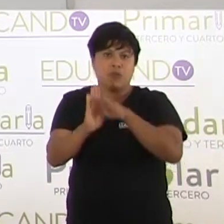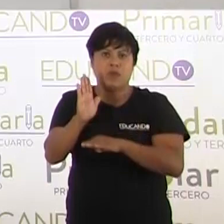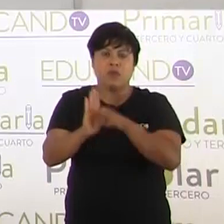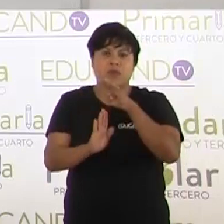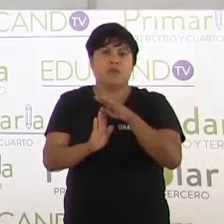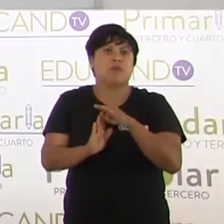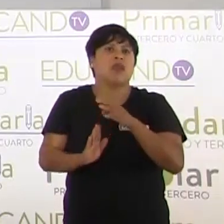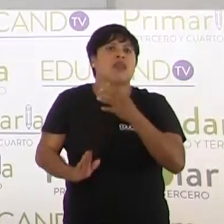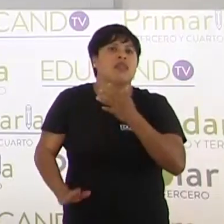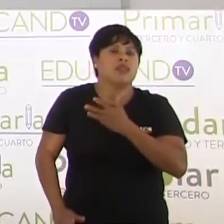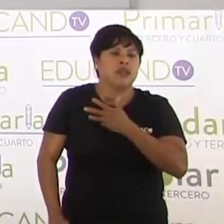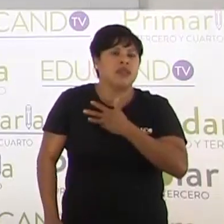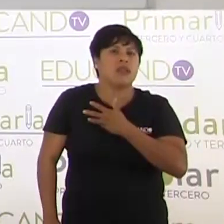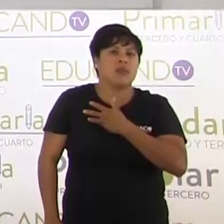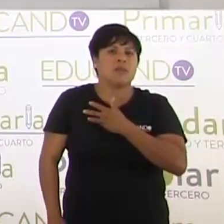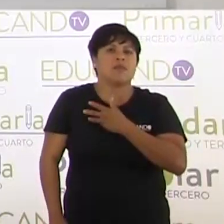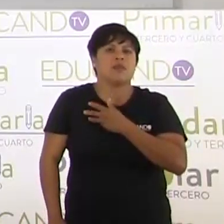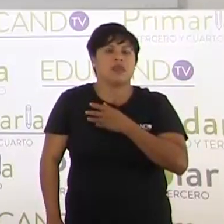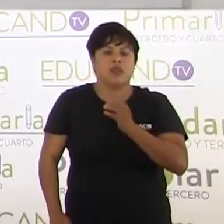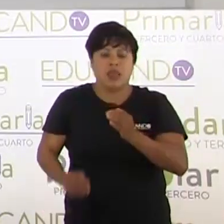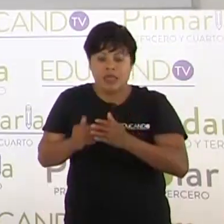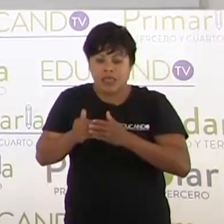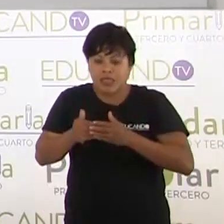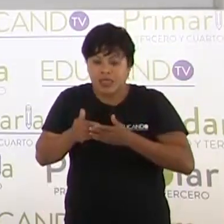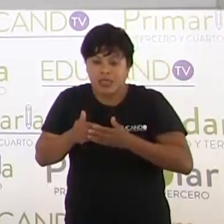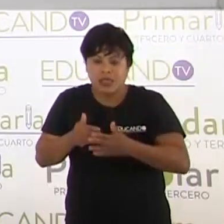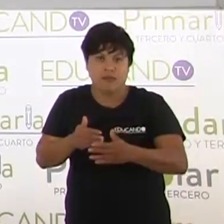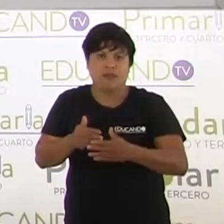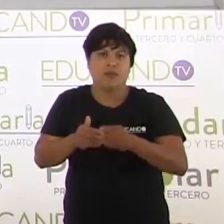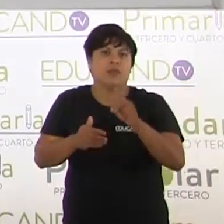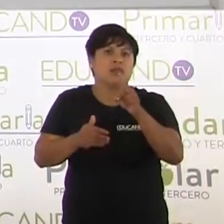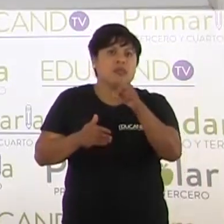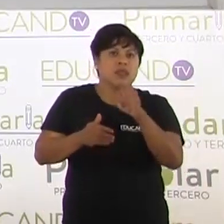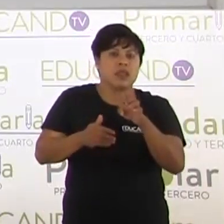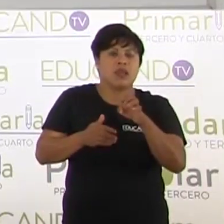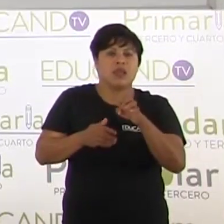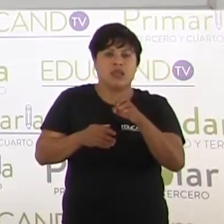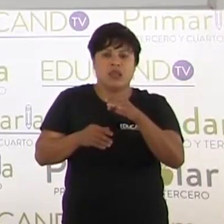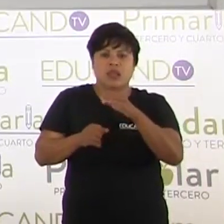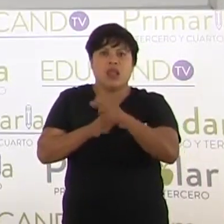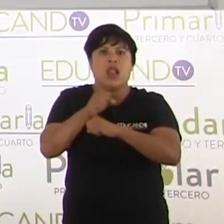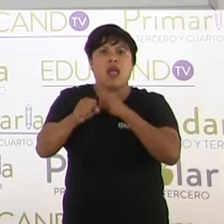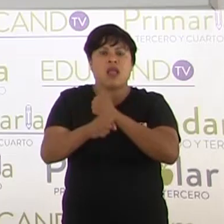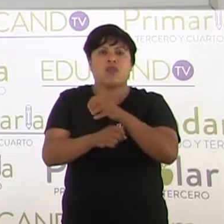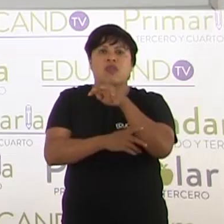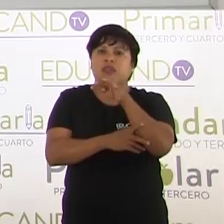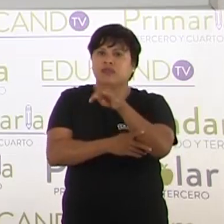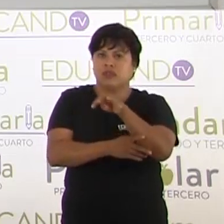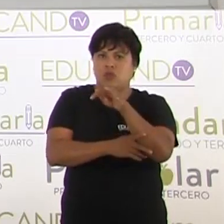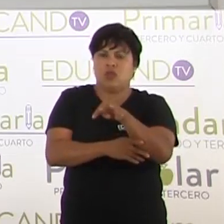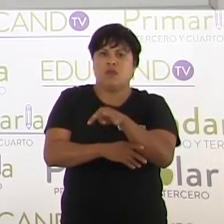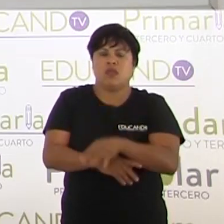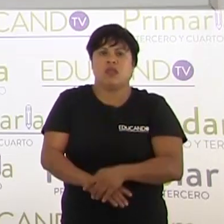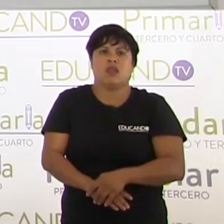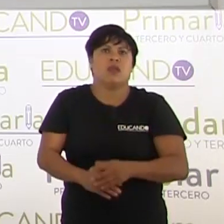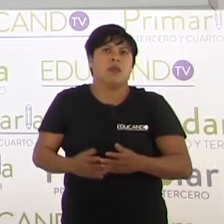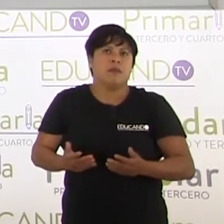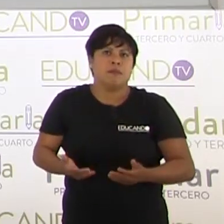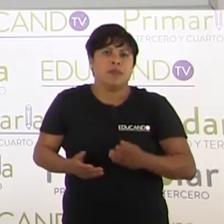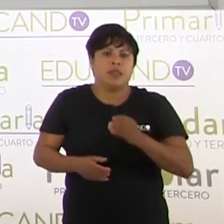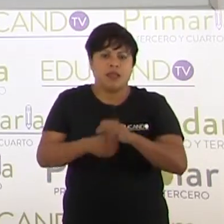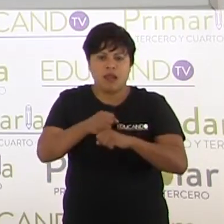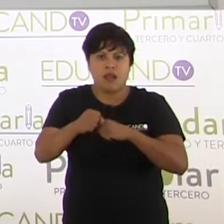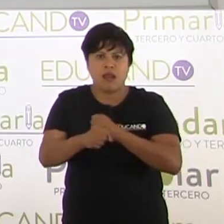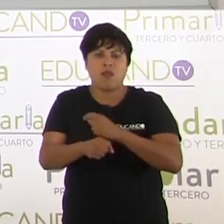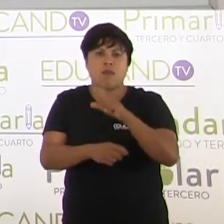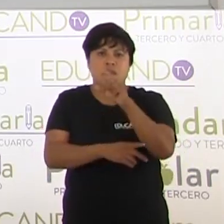entonces en el tránsito del siglo XIX, siglo XX,